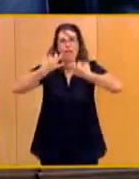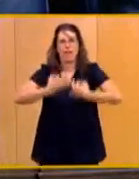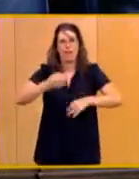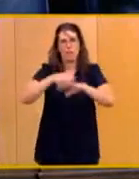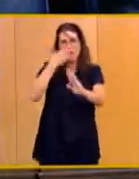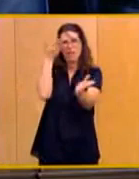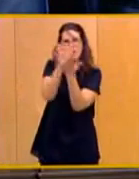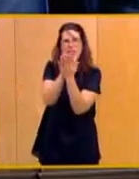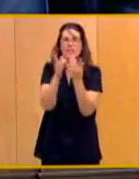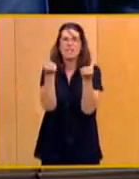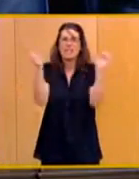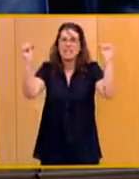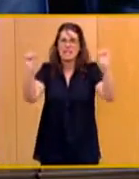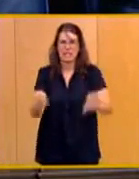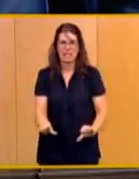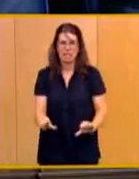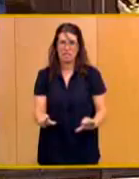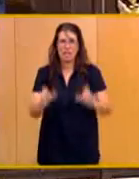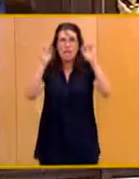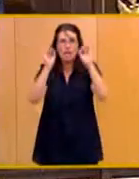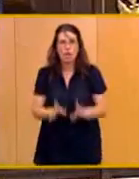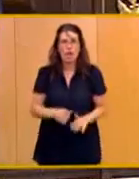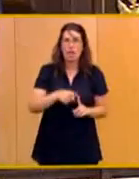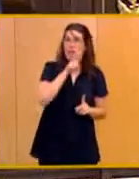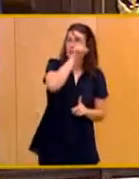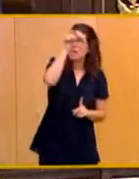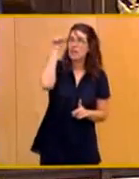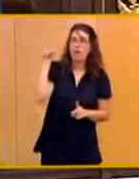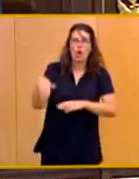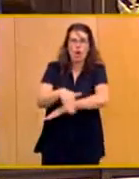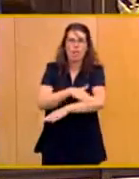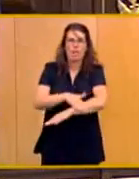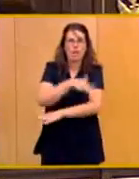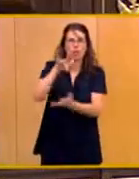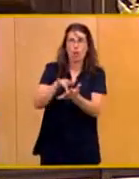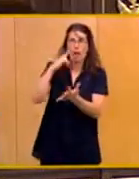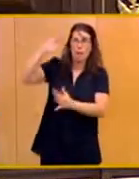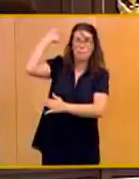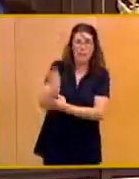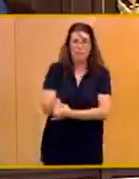crisis, como han hecho todos los gobiernos que la han sufrido de manera singular. Esa es la realidad.